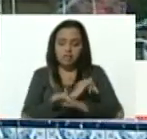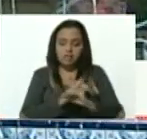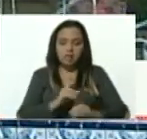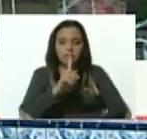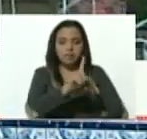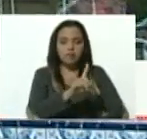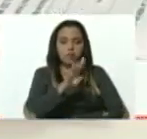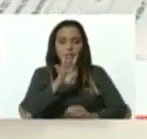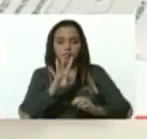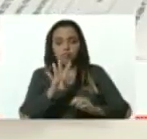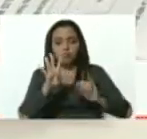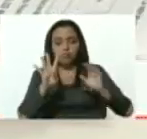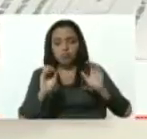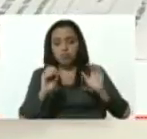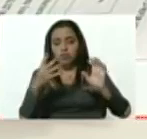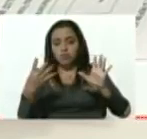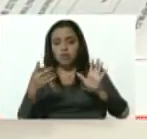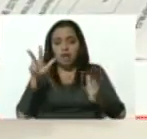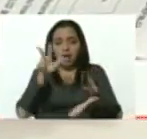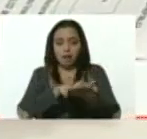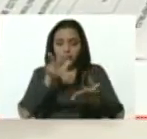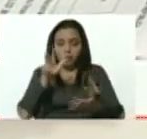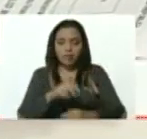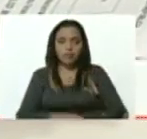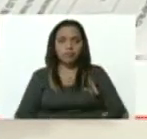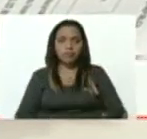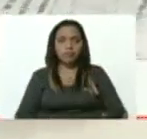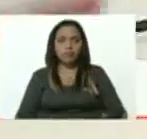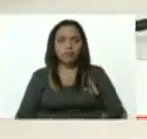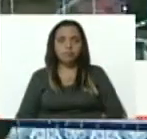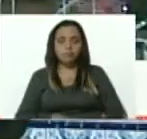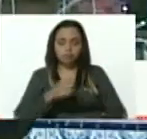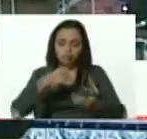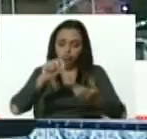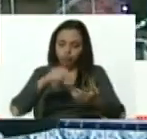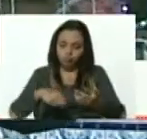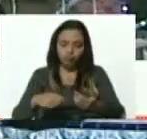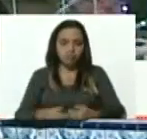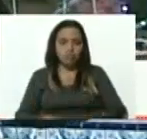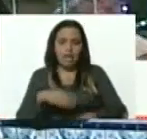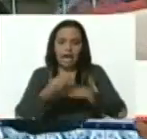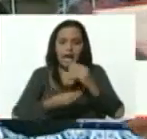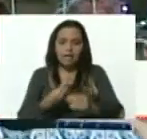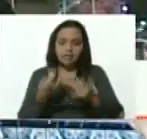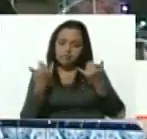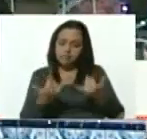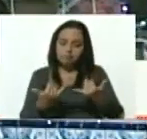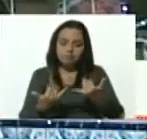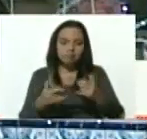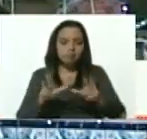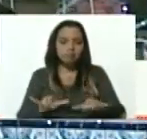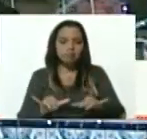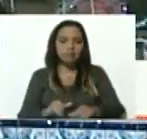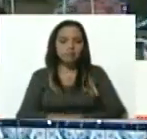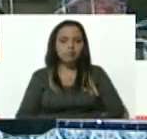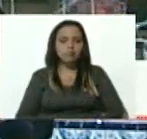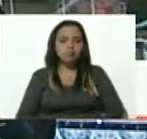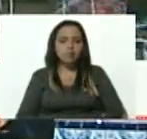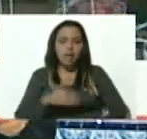1.409 viviendas. Aprobado, ministro Villarruel. Cúmplase de manera inmediata.